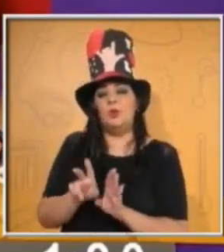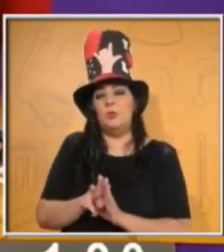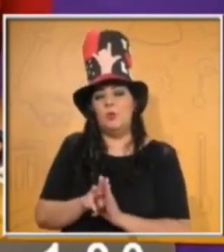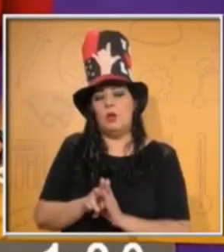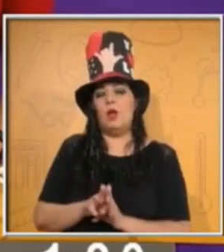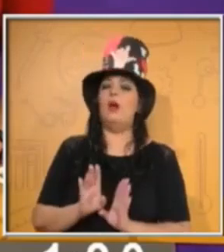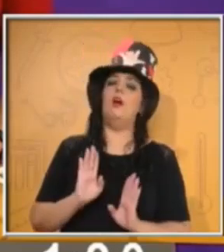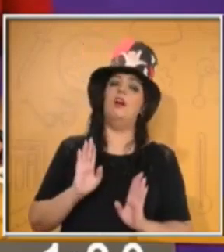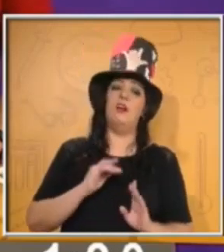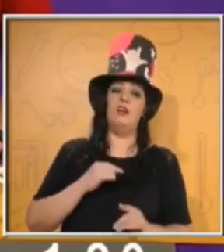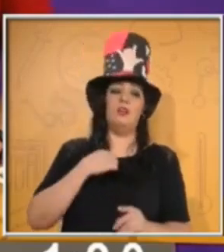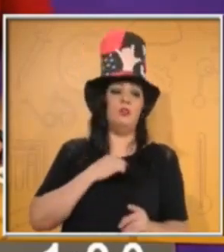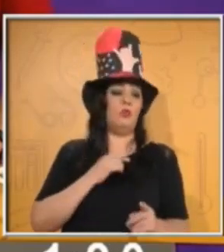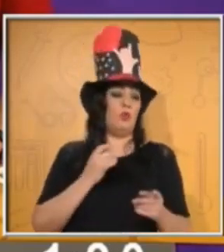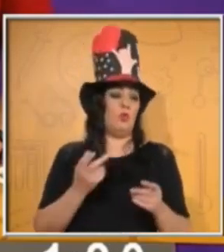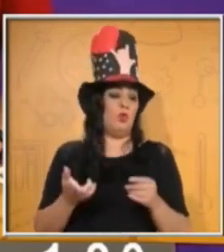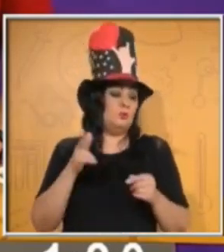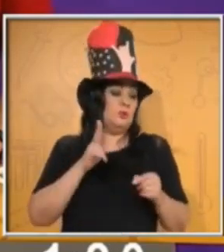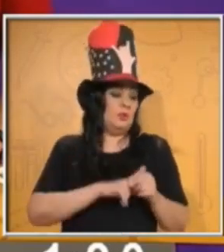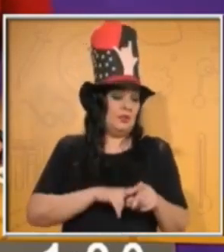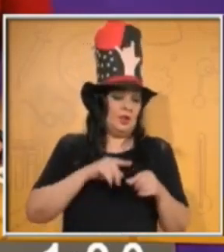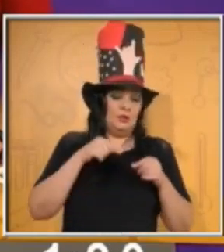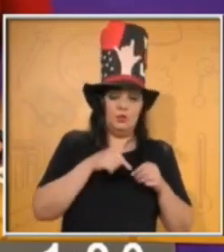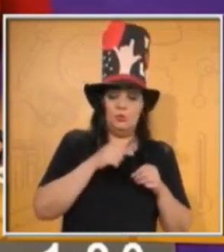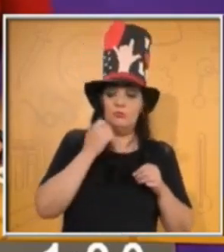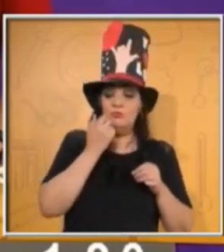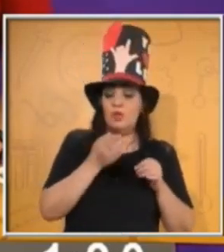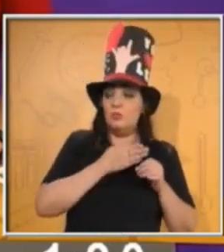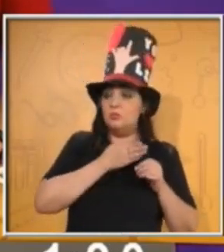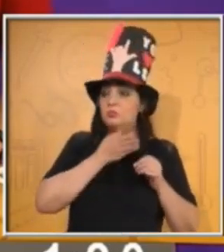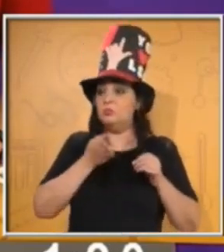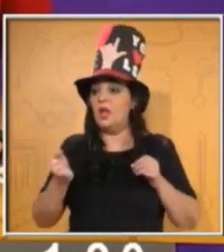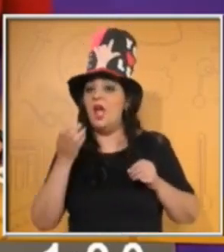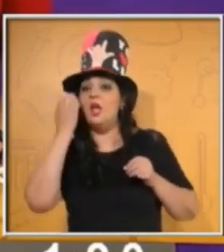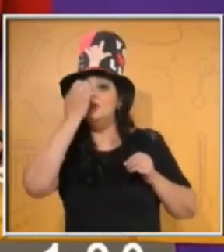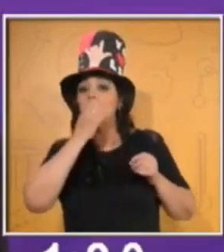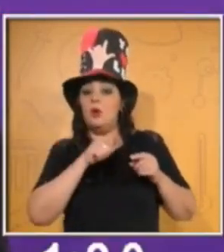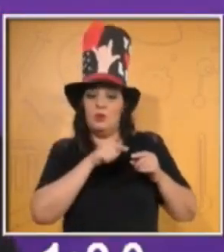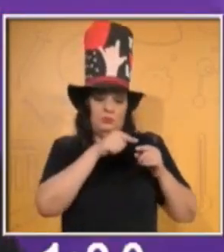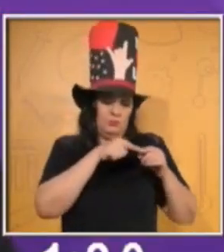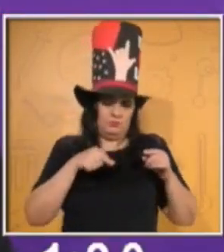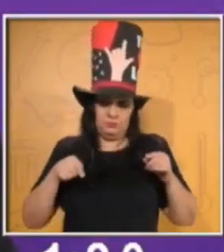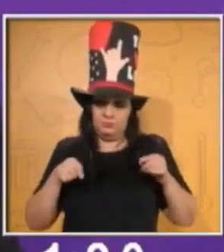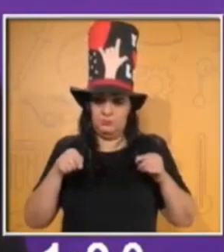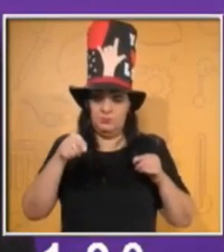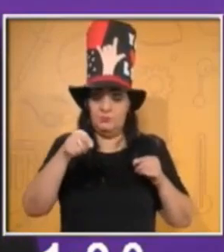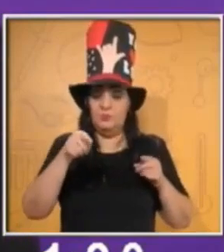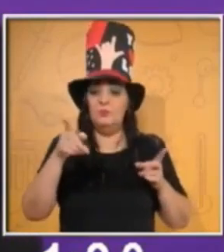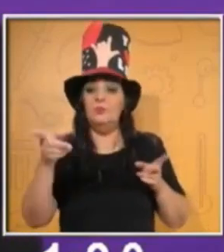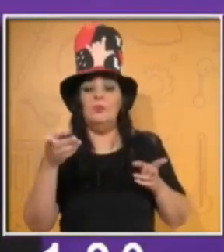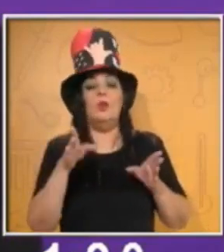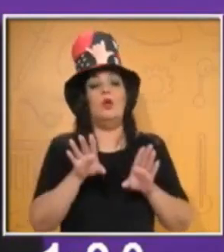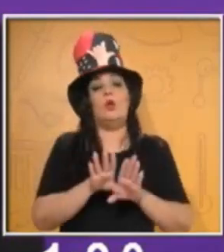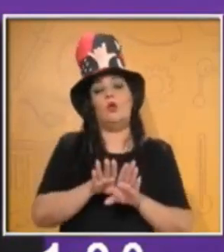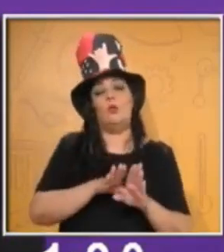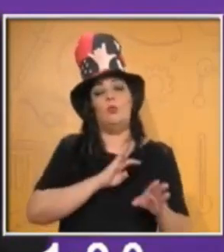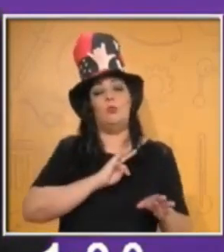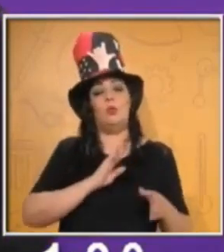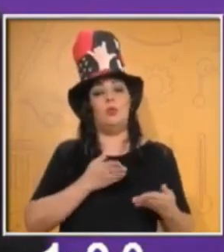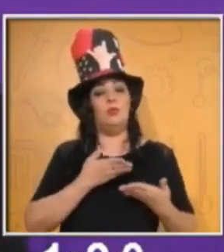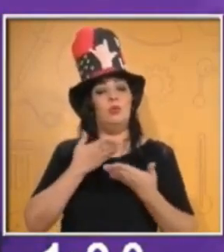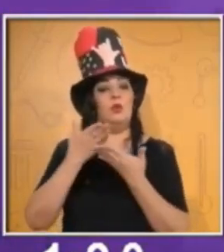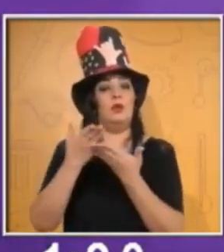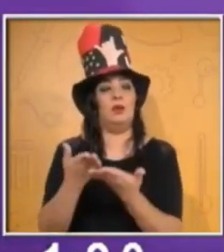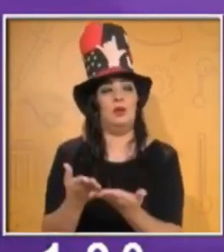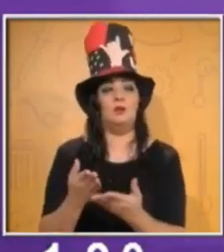para decir, bueno, estoy ubicado en el hospital y yo quiero llegar a la escuela. Bueno, entonces voy a utilizar algunos elementos que les vamos a enseñar